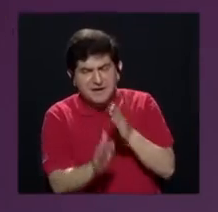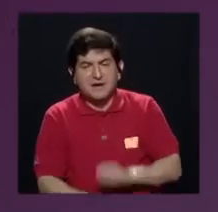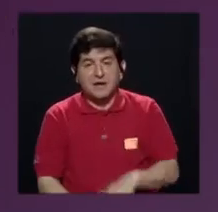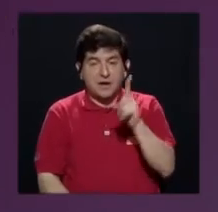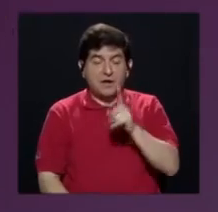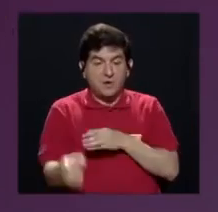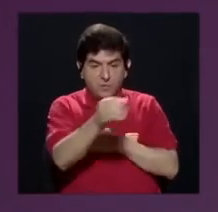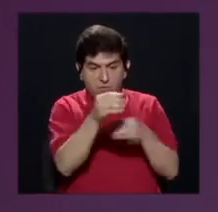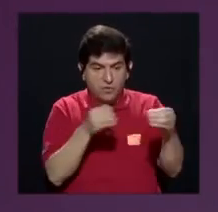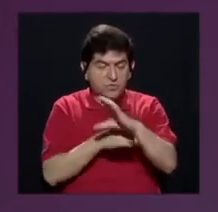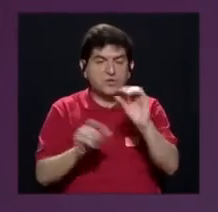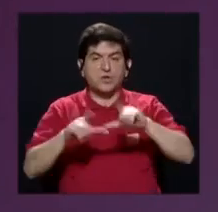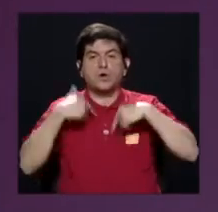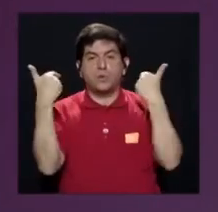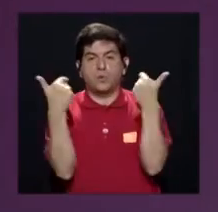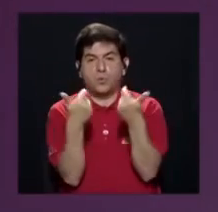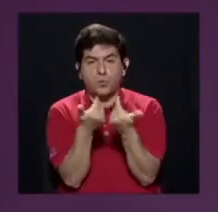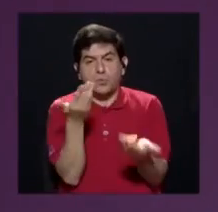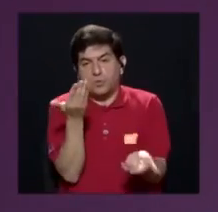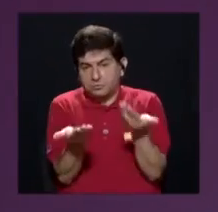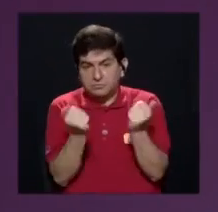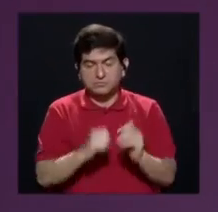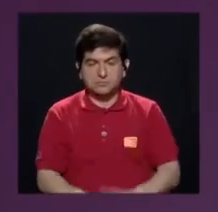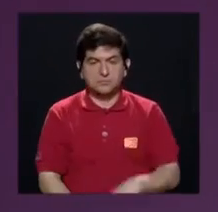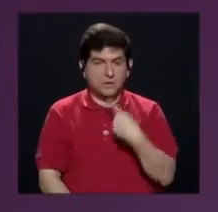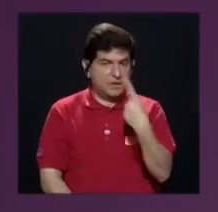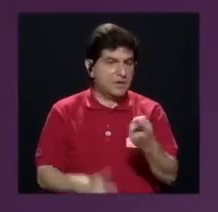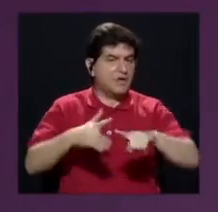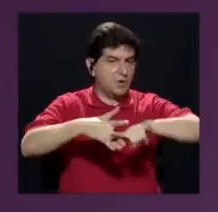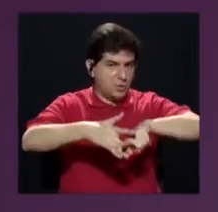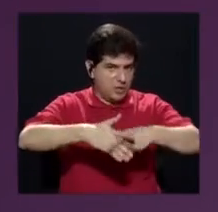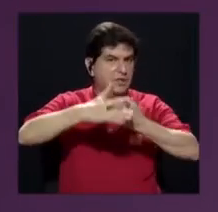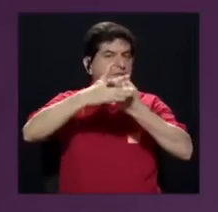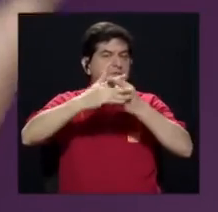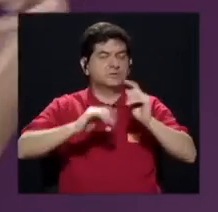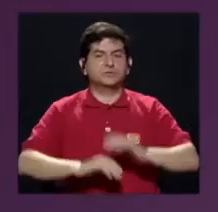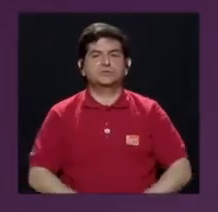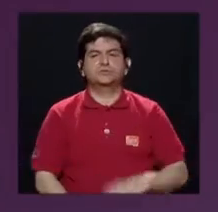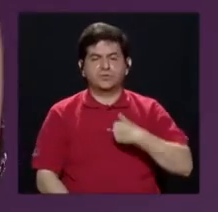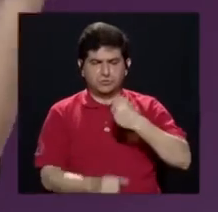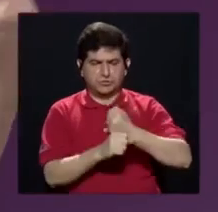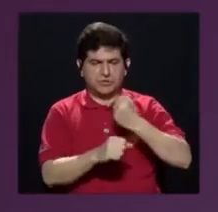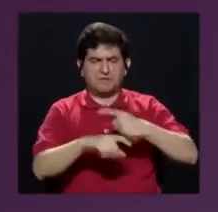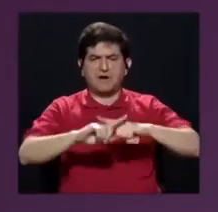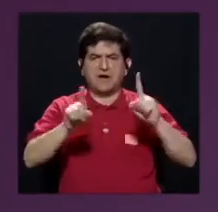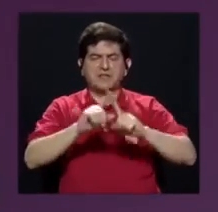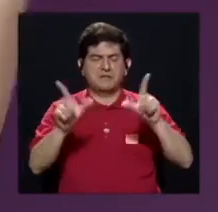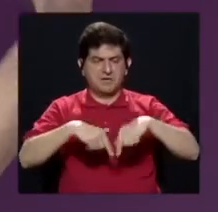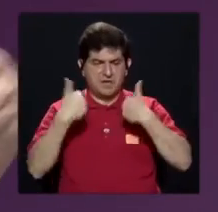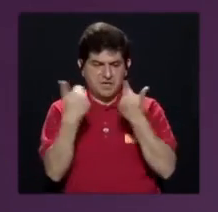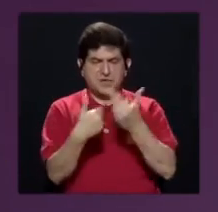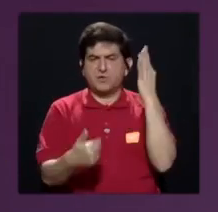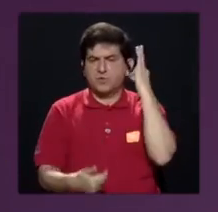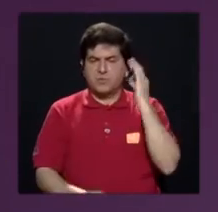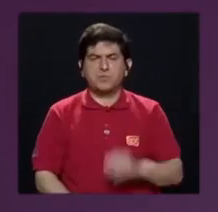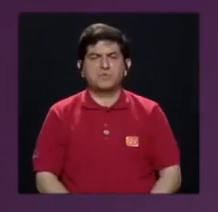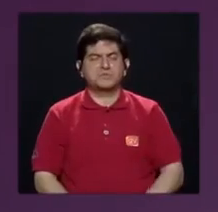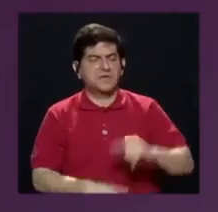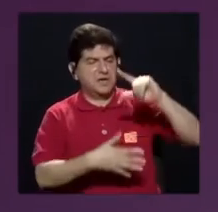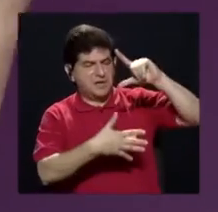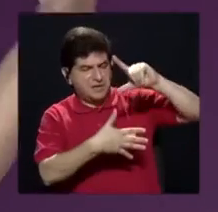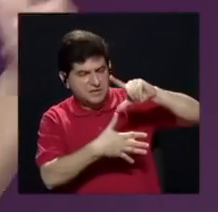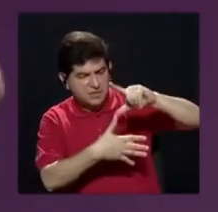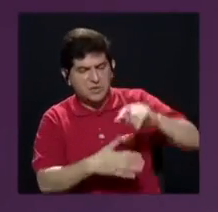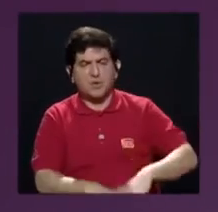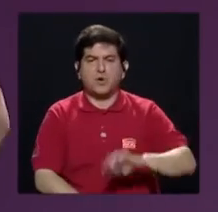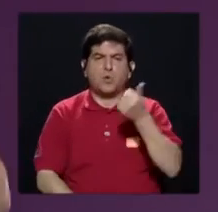como a nivel de grupos, un poco lo que dijiste al inicio, ¿no? Como he trabajado con diferentes grupos de mujeres en América Latina y también